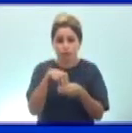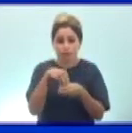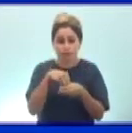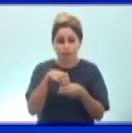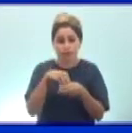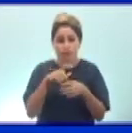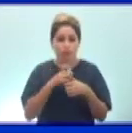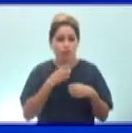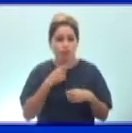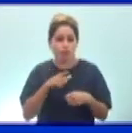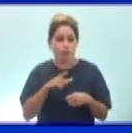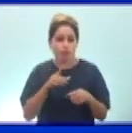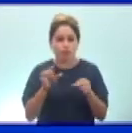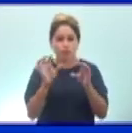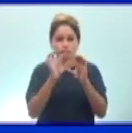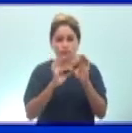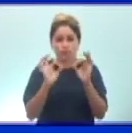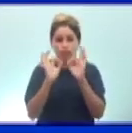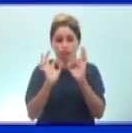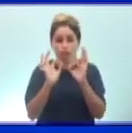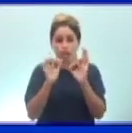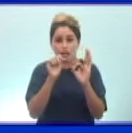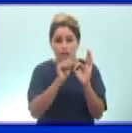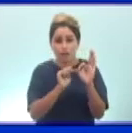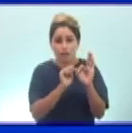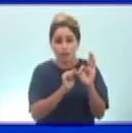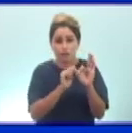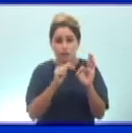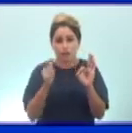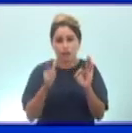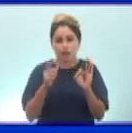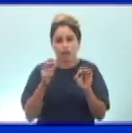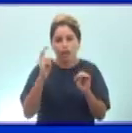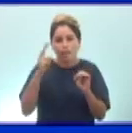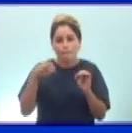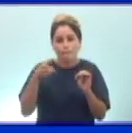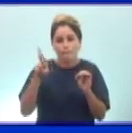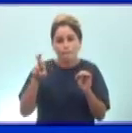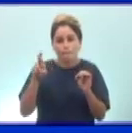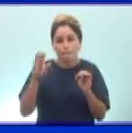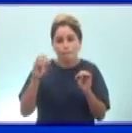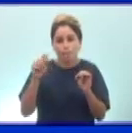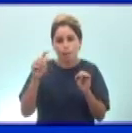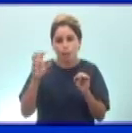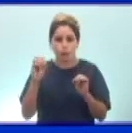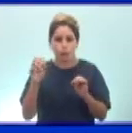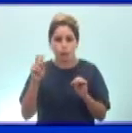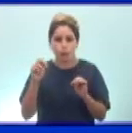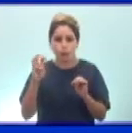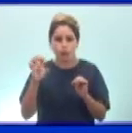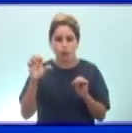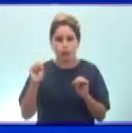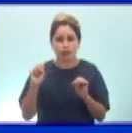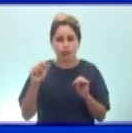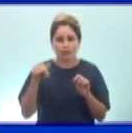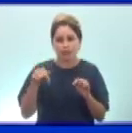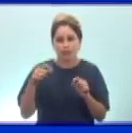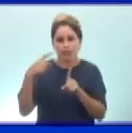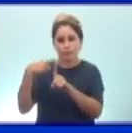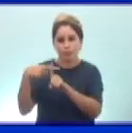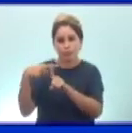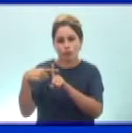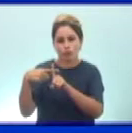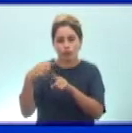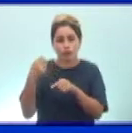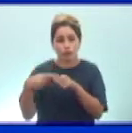núcleo se representan los protones y los neutrones. Los protones son aquellas partículas que eléctricamente presentan cargas positivas y los